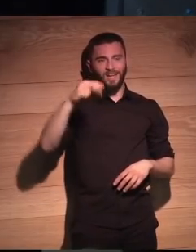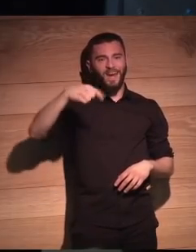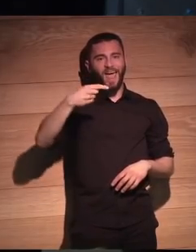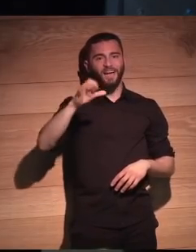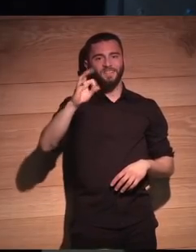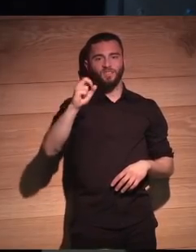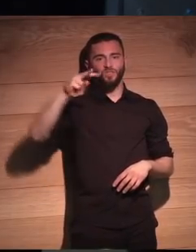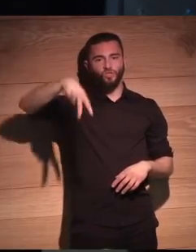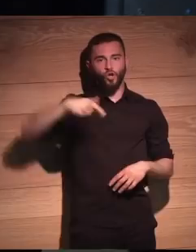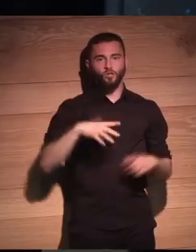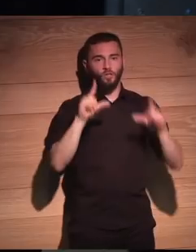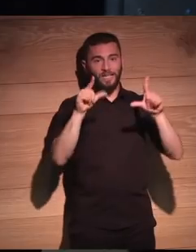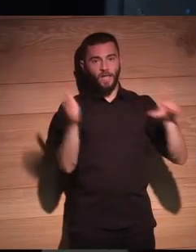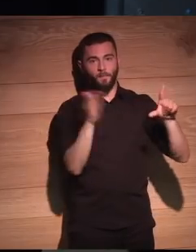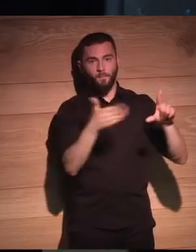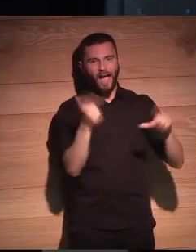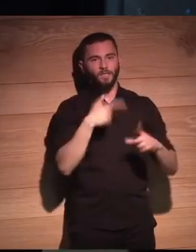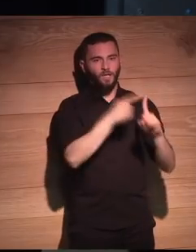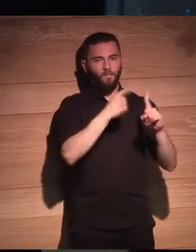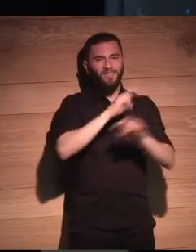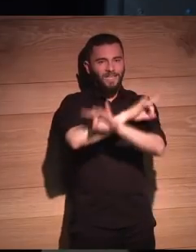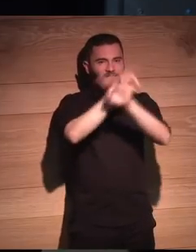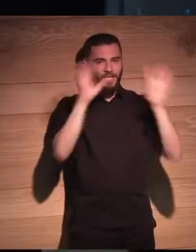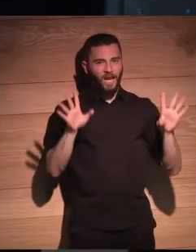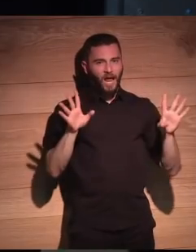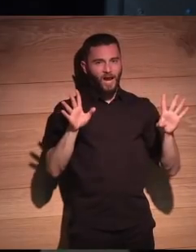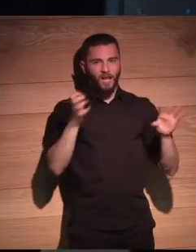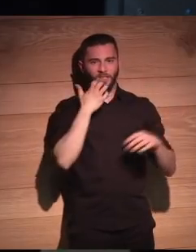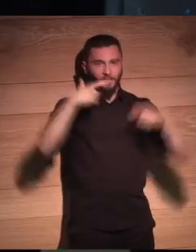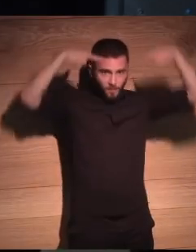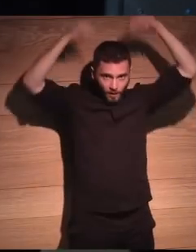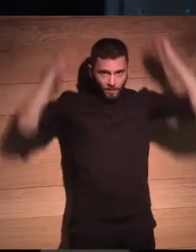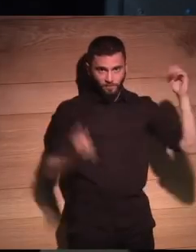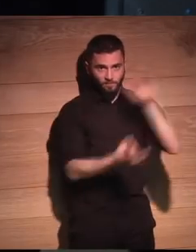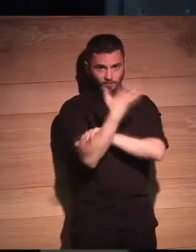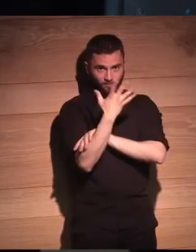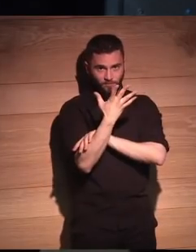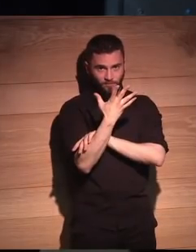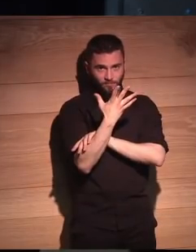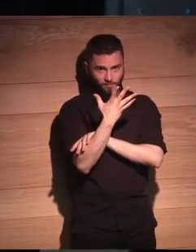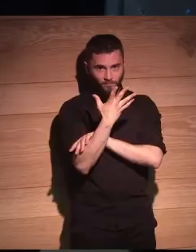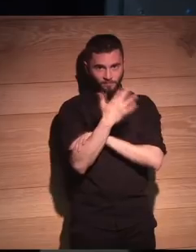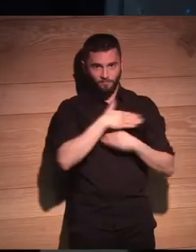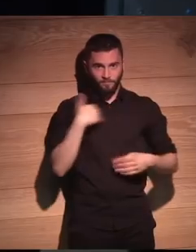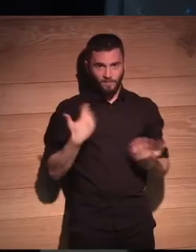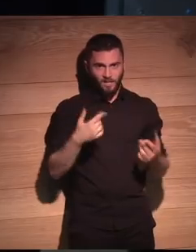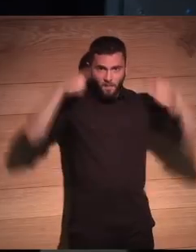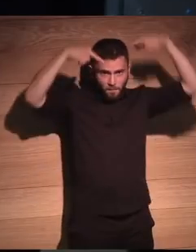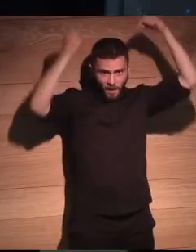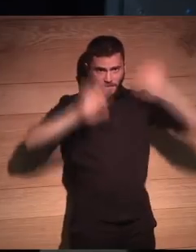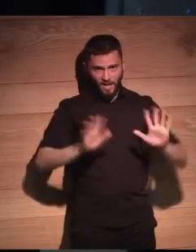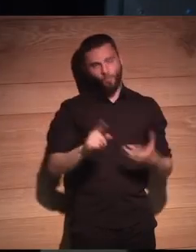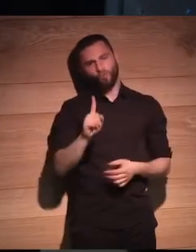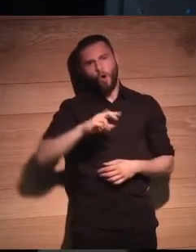serie de imágenes donde vais a ver referencias muy claras, ¿no? A la hora de crear a Batman, de inspiración, y no solamente a Batman, a todos los